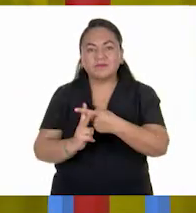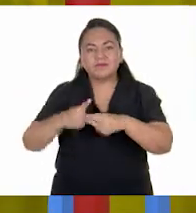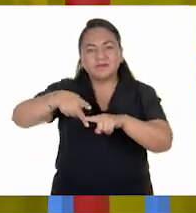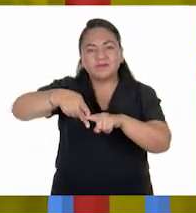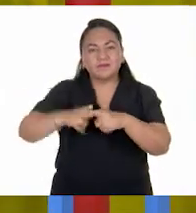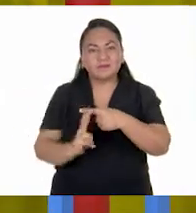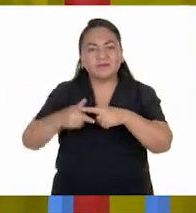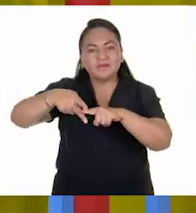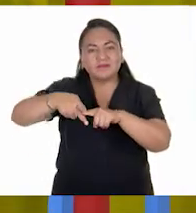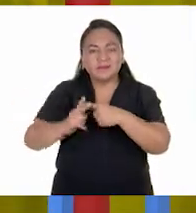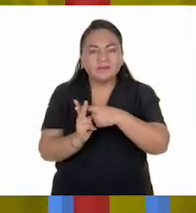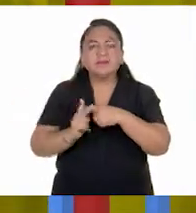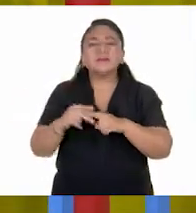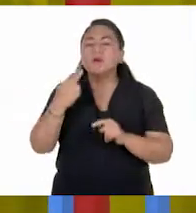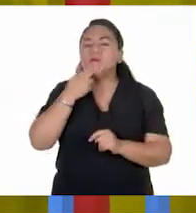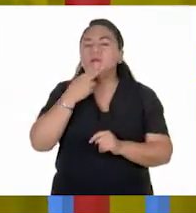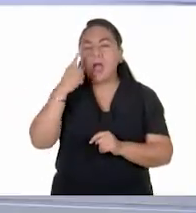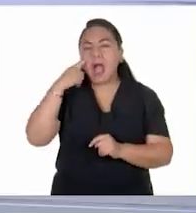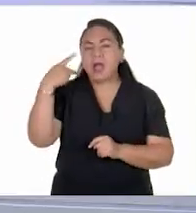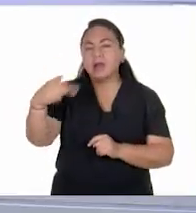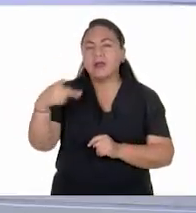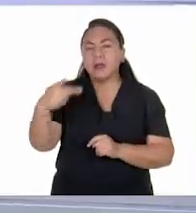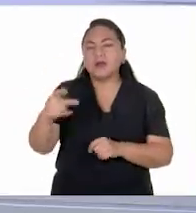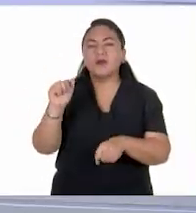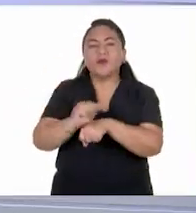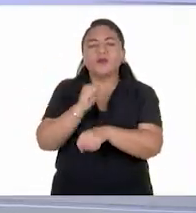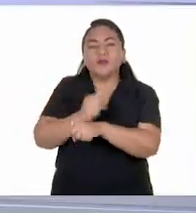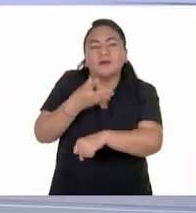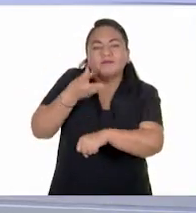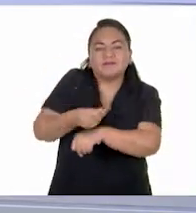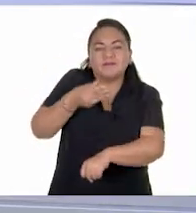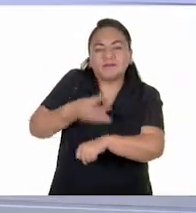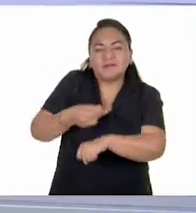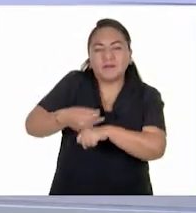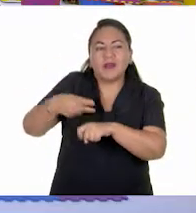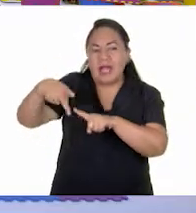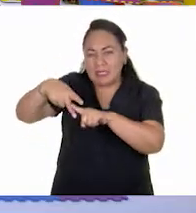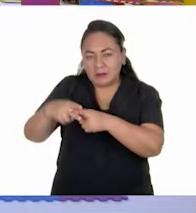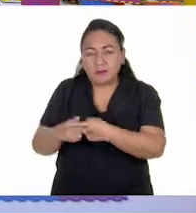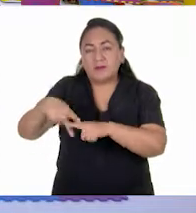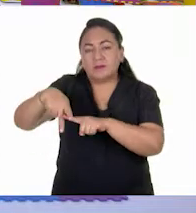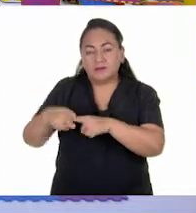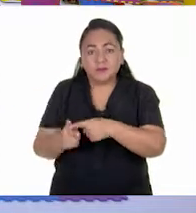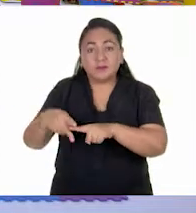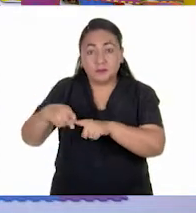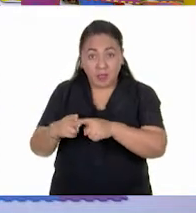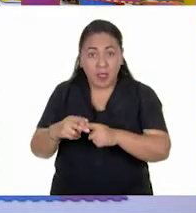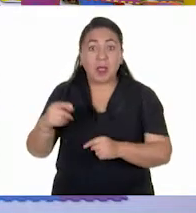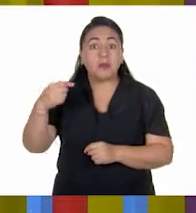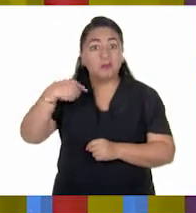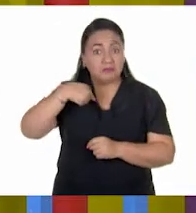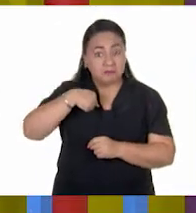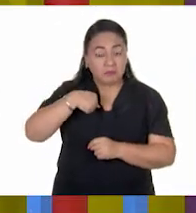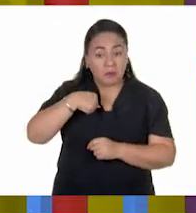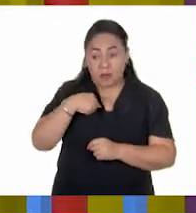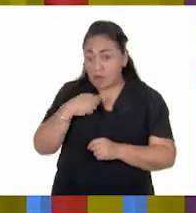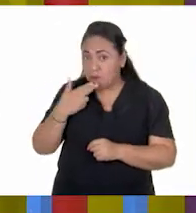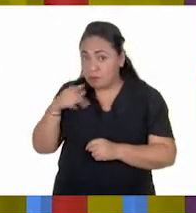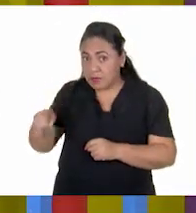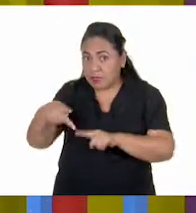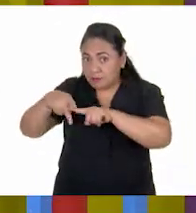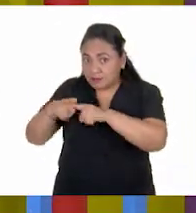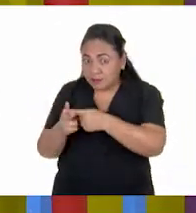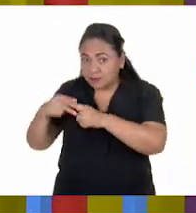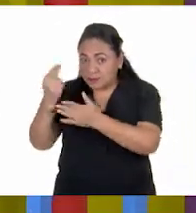Una herramienta que usan los mecánicos para reparar los autos. Por lo tanto, si yo puedo dibujar una herramienta como